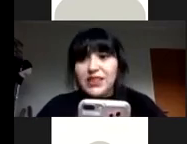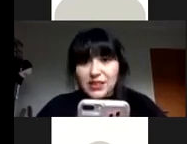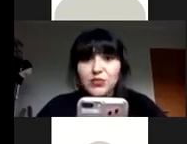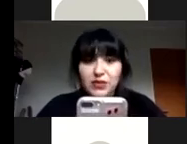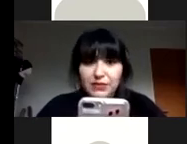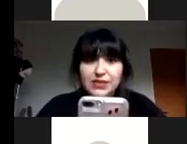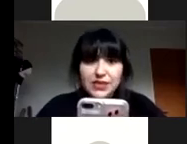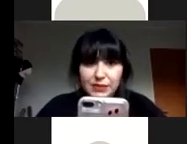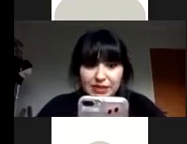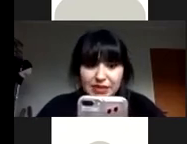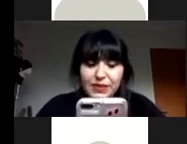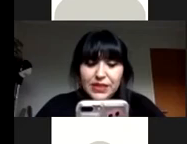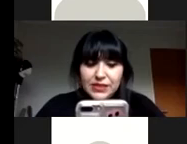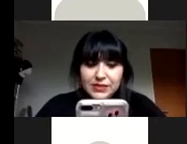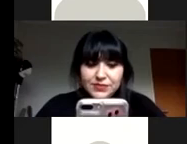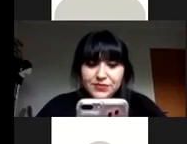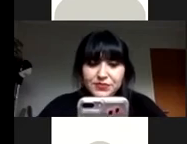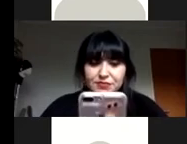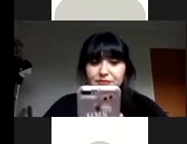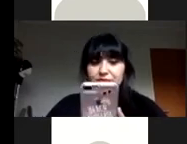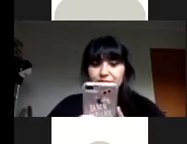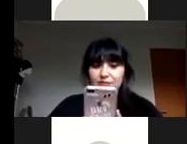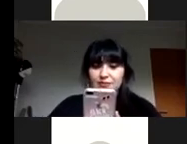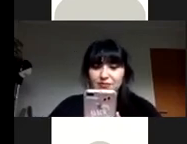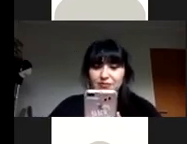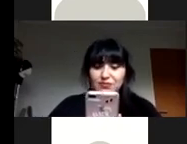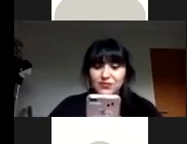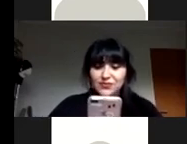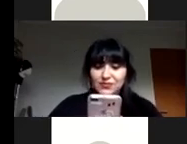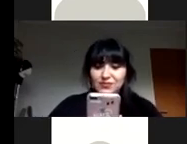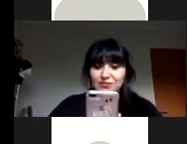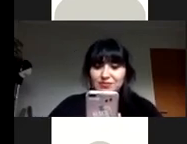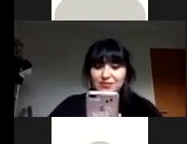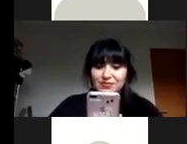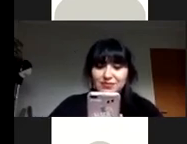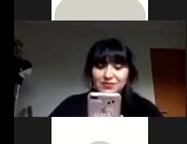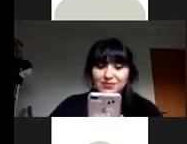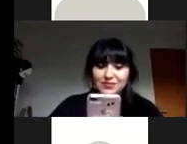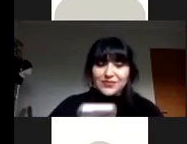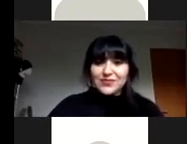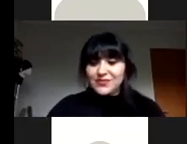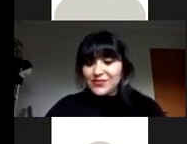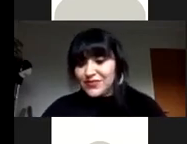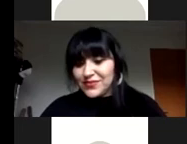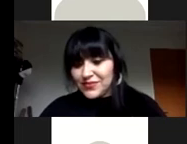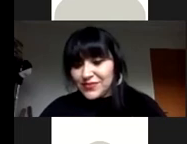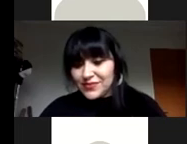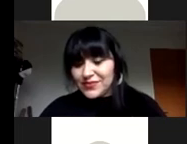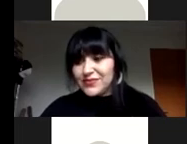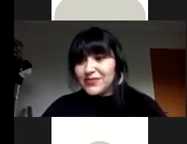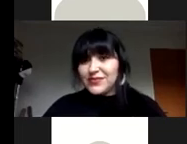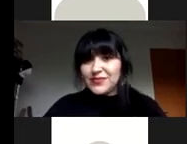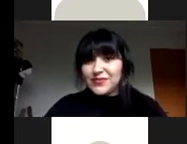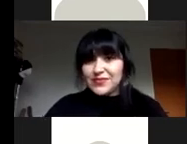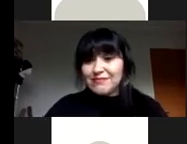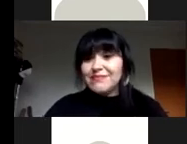Consumir ya es un problema, exactamente. Luis nos dice, el consumo lleva a la adicción. iPhone de Valeria dice, mito, porque no necesariamente